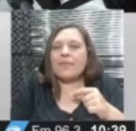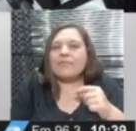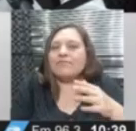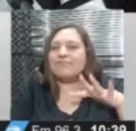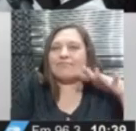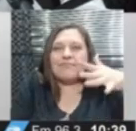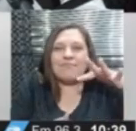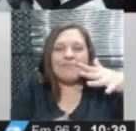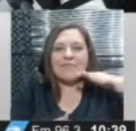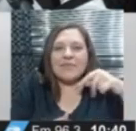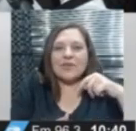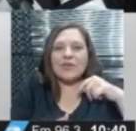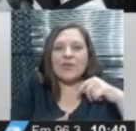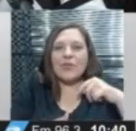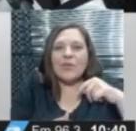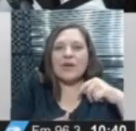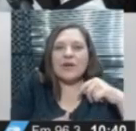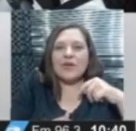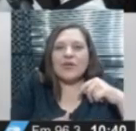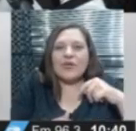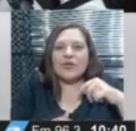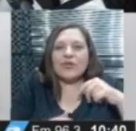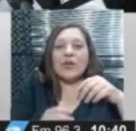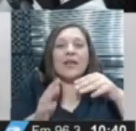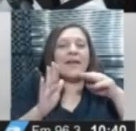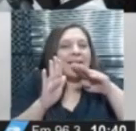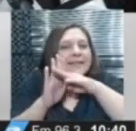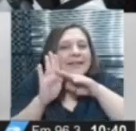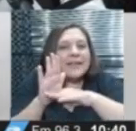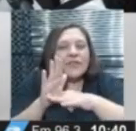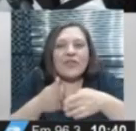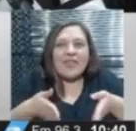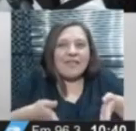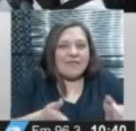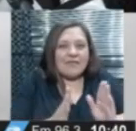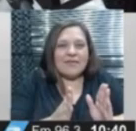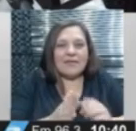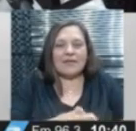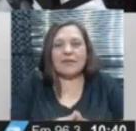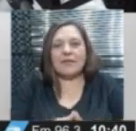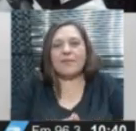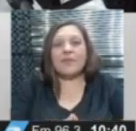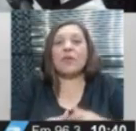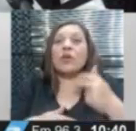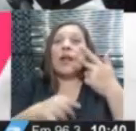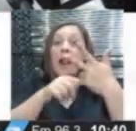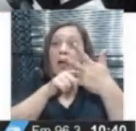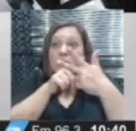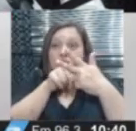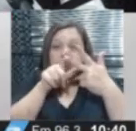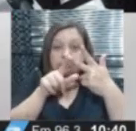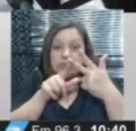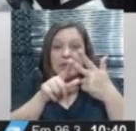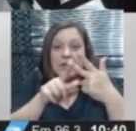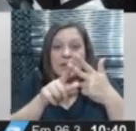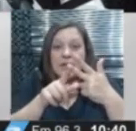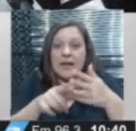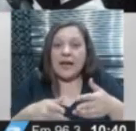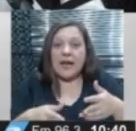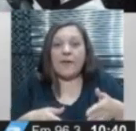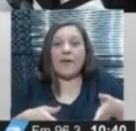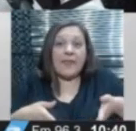sería quizás la tercer generación más o menos más o menos Sí sí sí bien y tenés padres abuelos